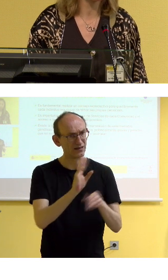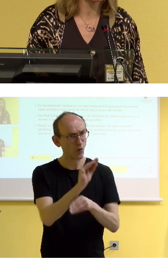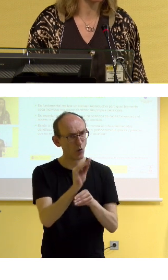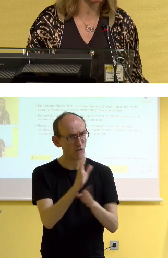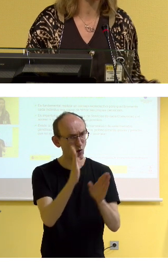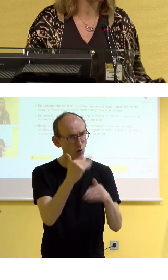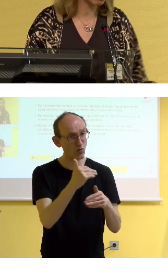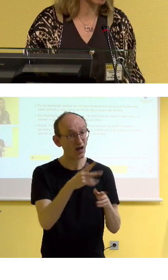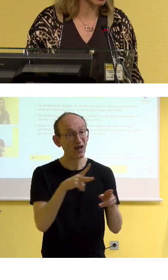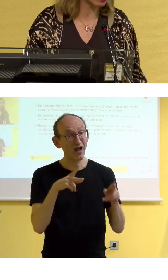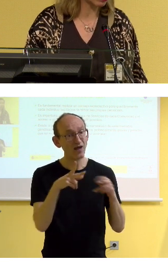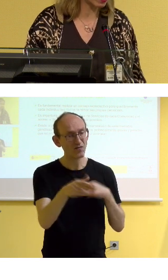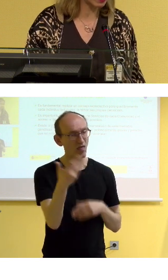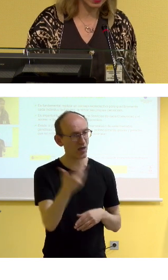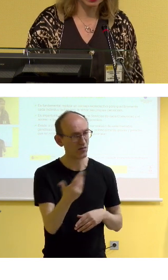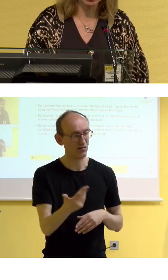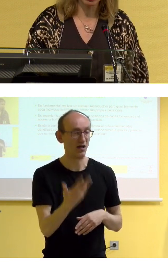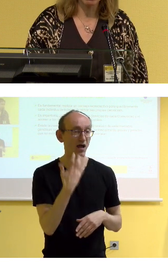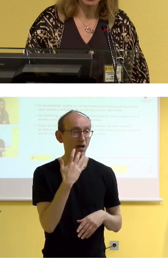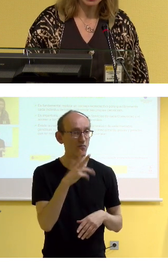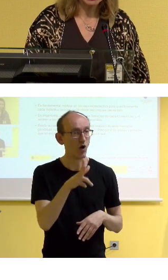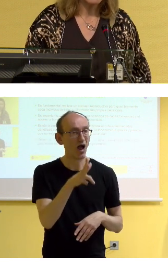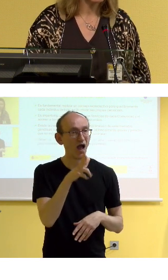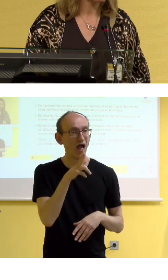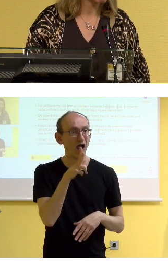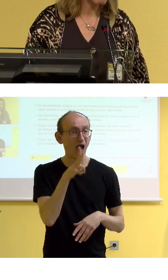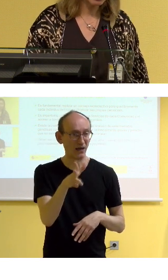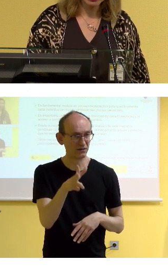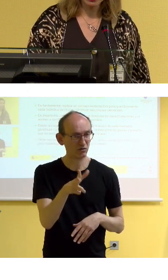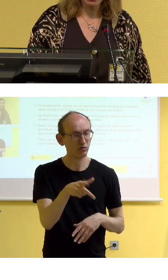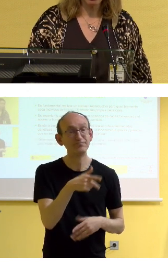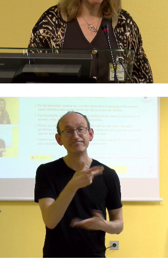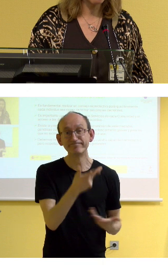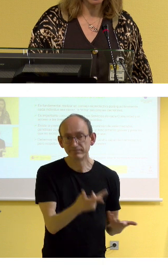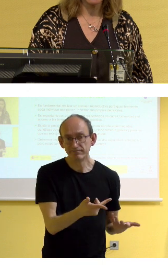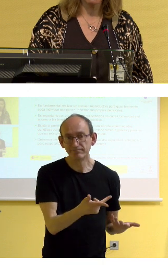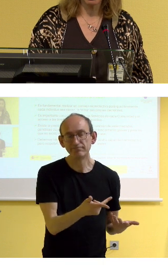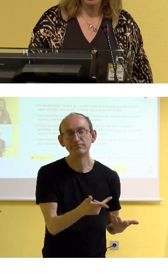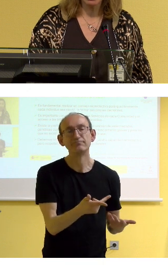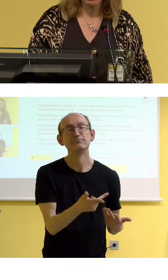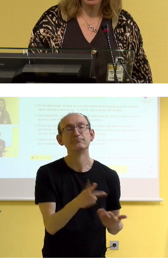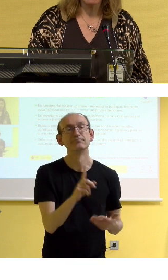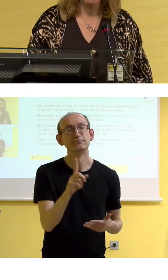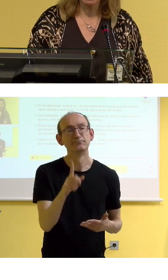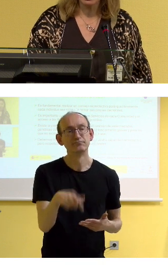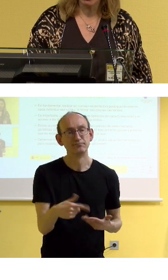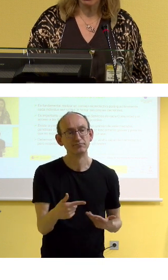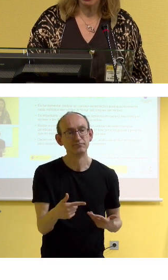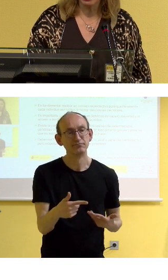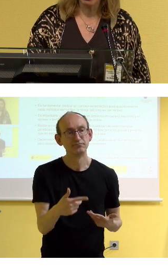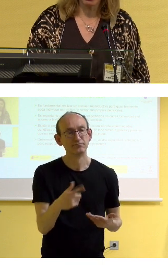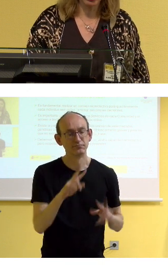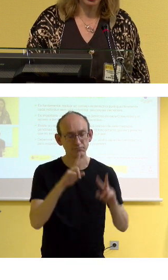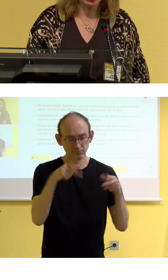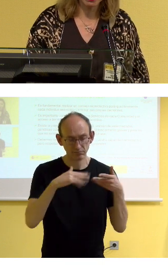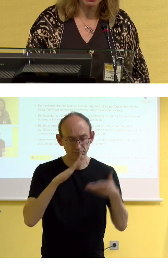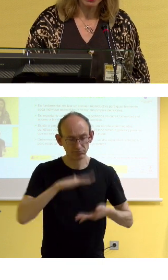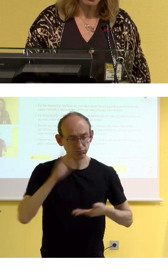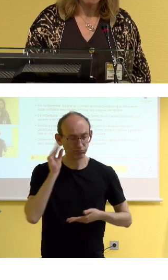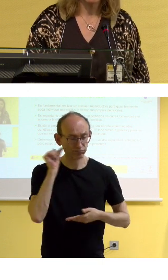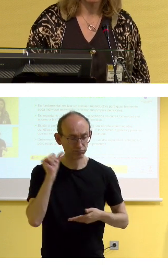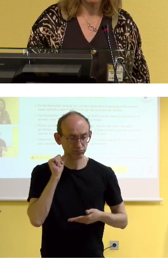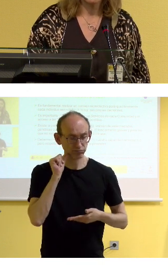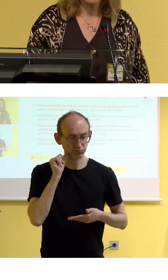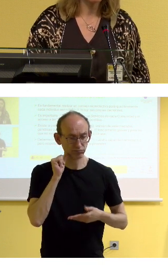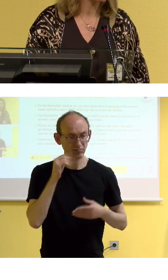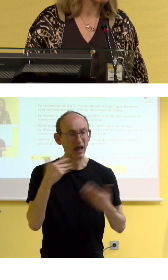curativo postnatal, como es la corea de Huntington, y que debemos hacer un uso responsable de nuestra capacidad reproductiva,